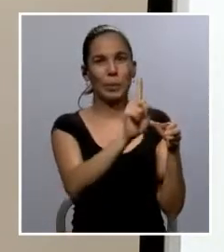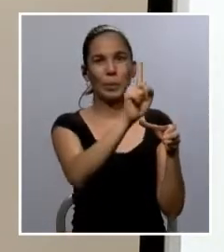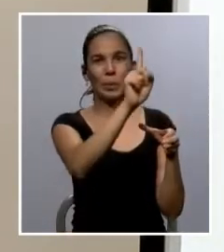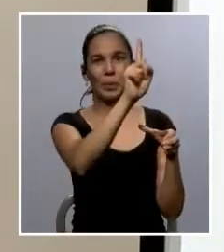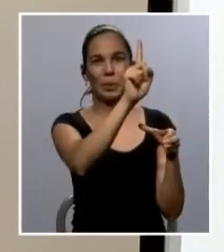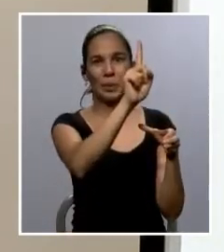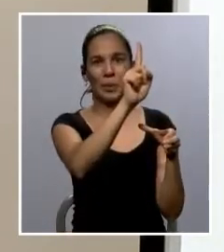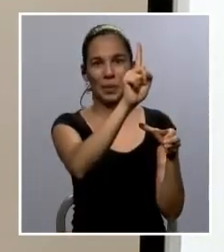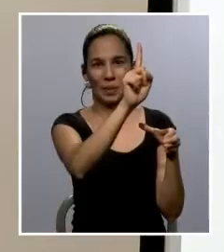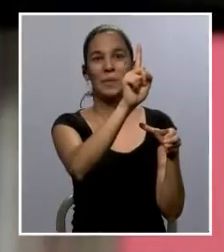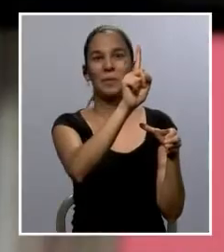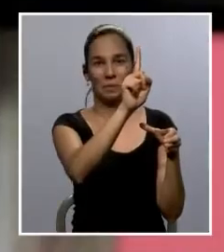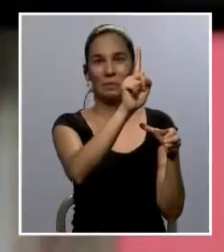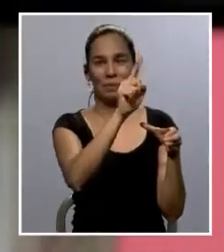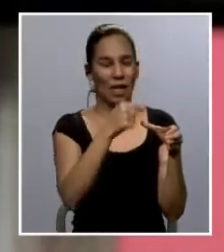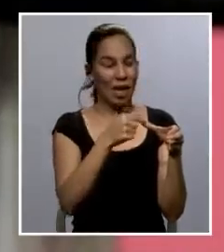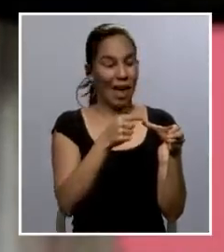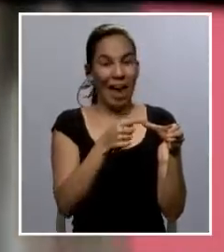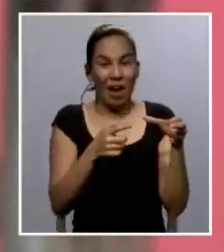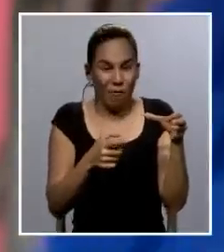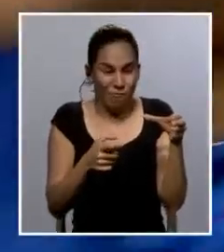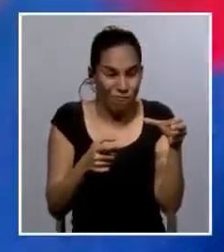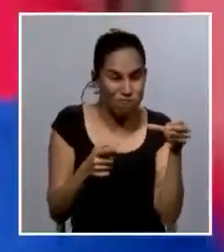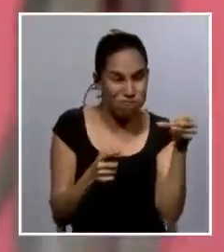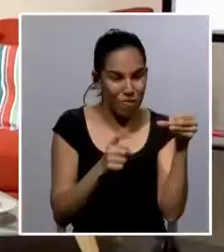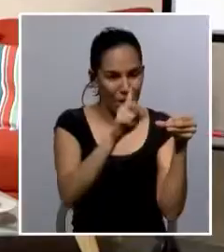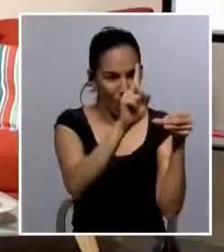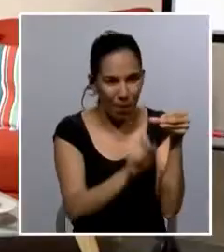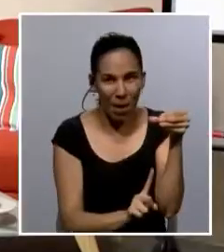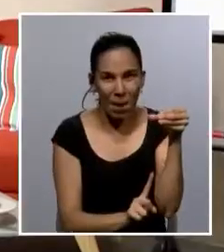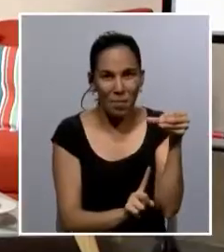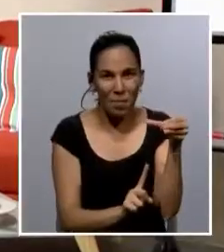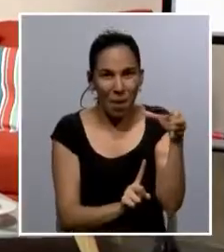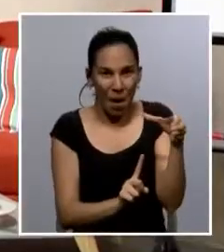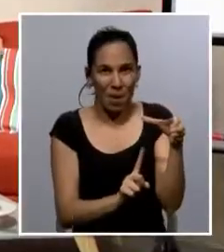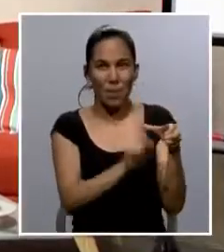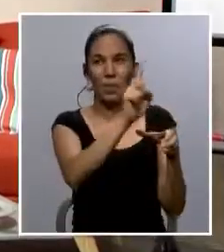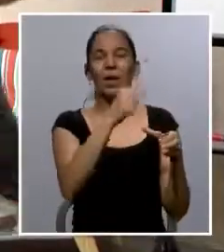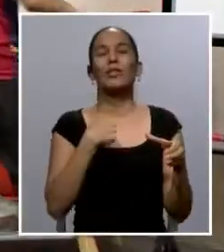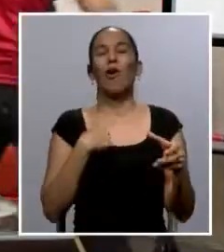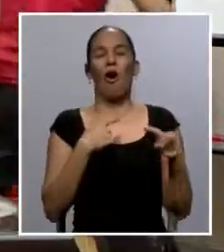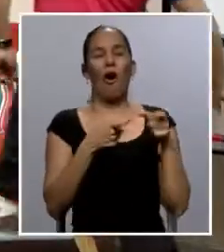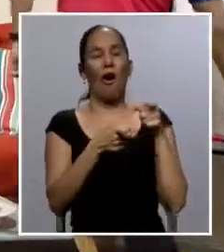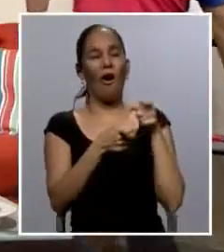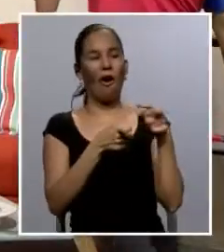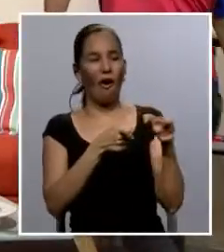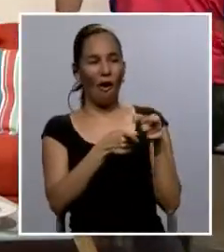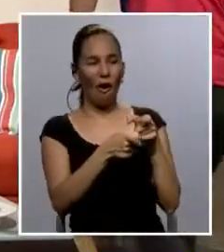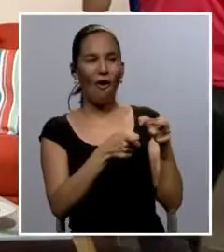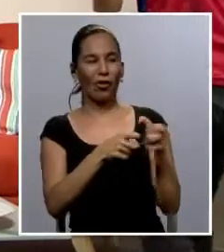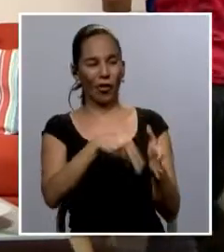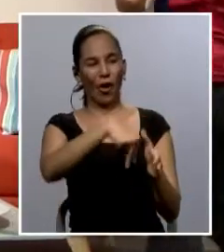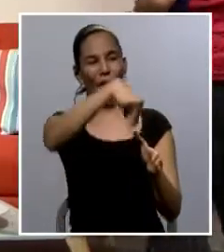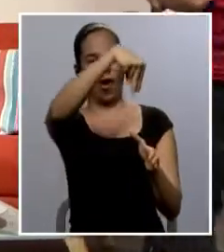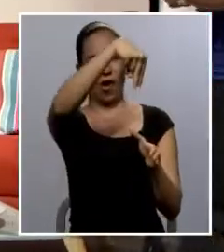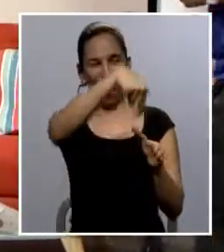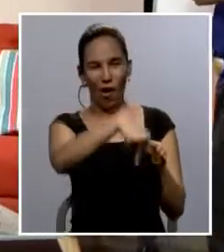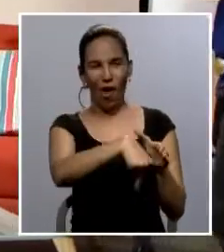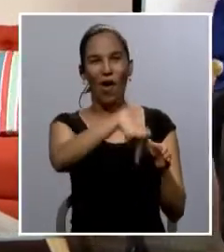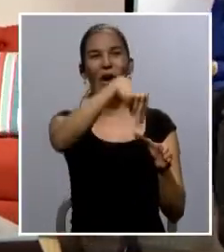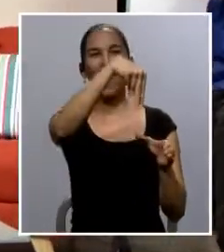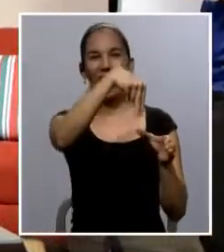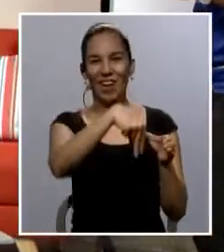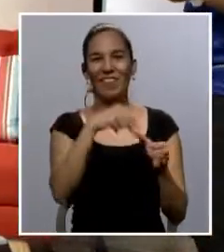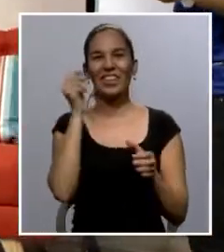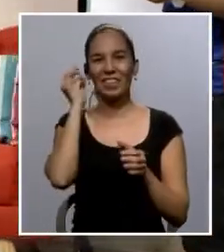el palito sube. Sube. ¿Ok? Ah. No es magia. Y así controla la levitación. La levitación. Bueno, entonces,